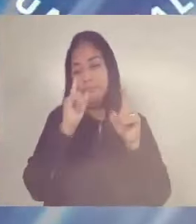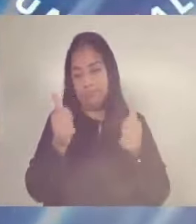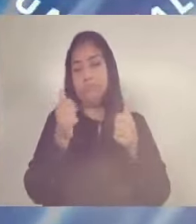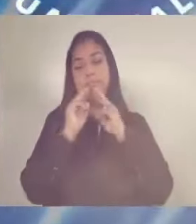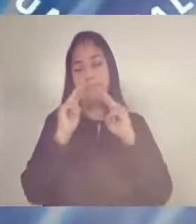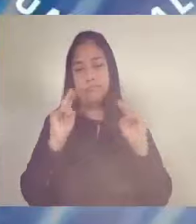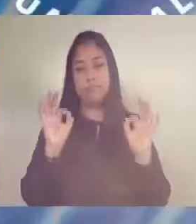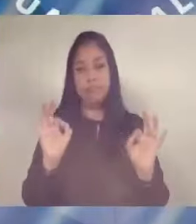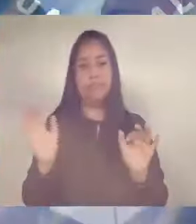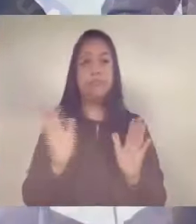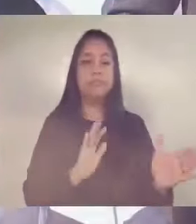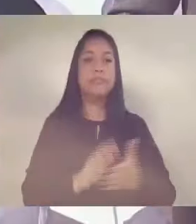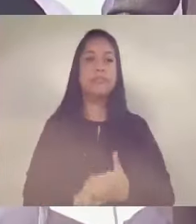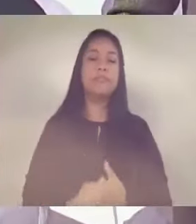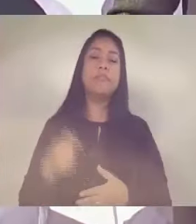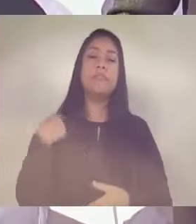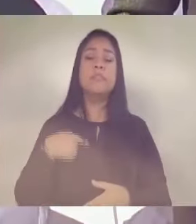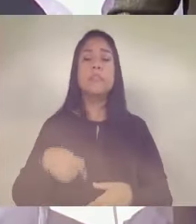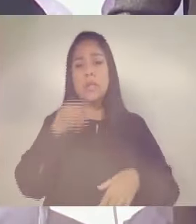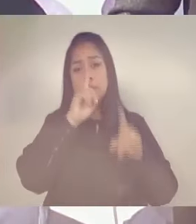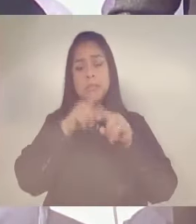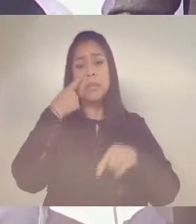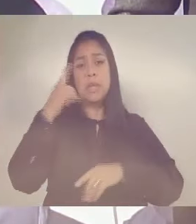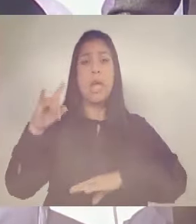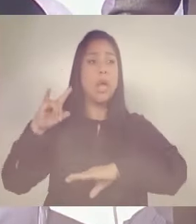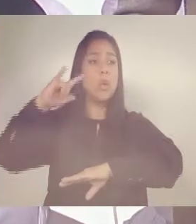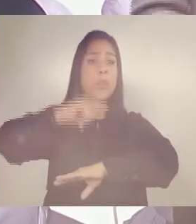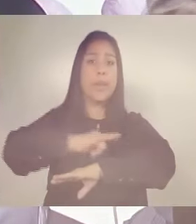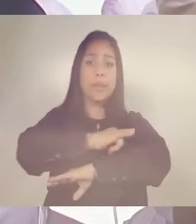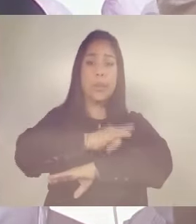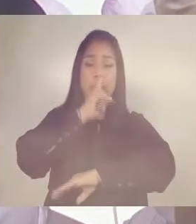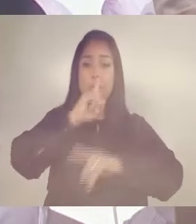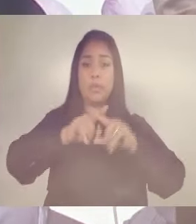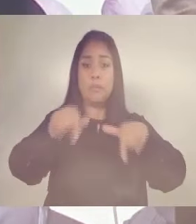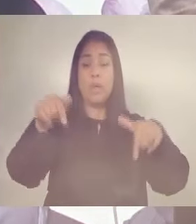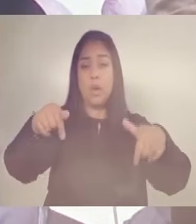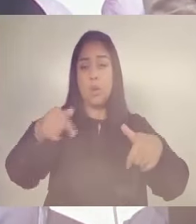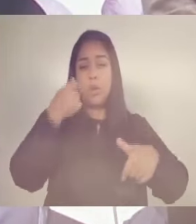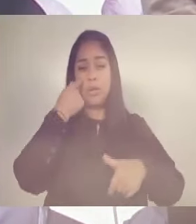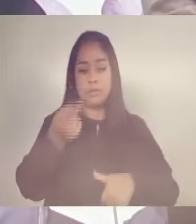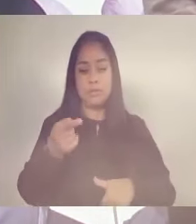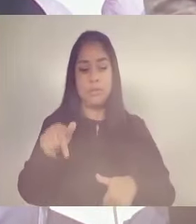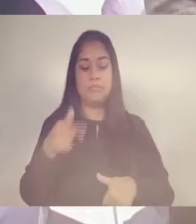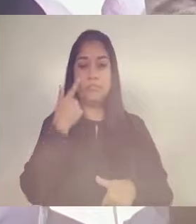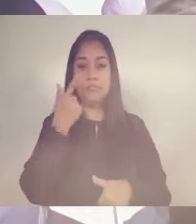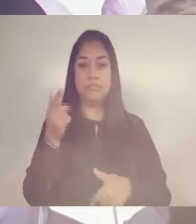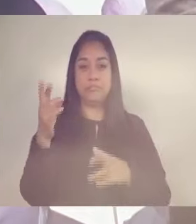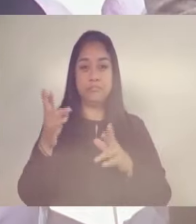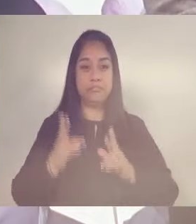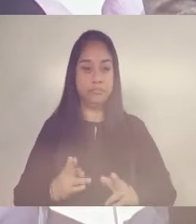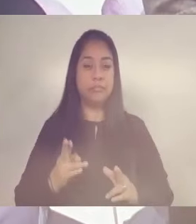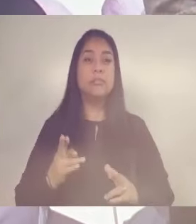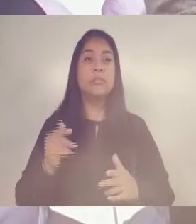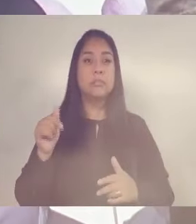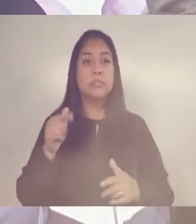noticias. Comentaría también sobre el aeropuerto. Como sabemos, estamos en vías a recibir